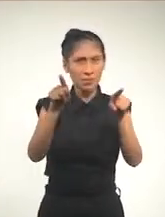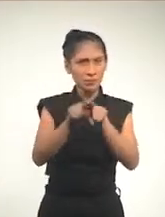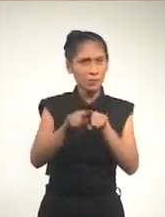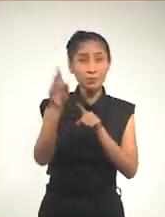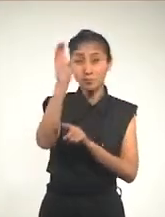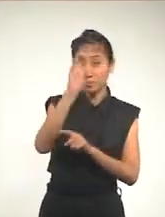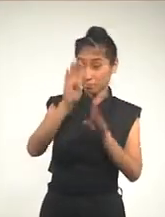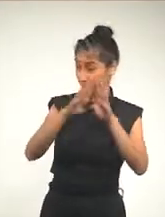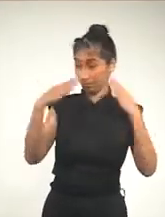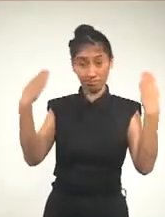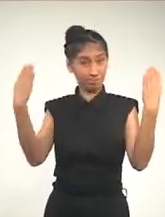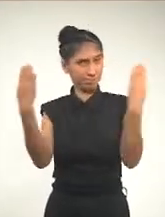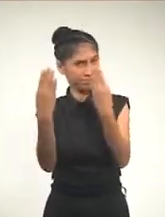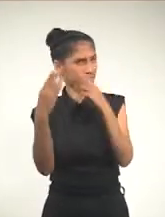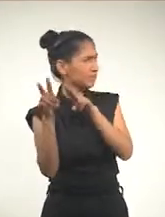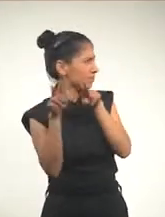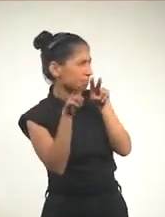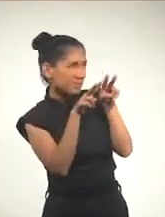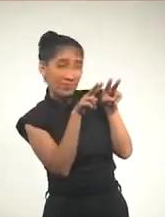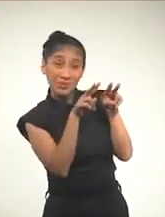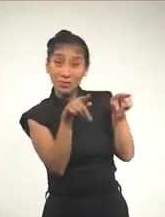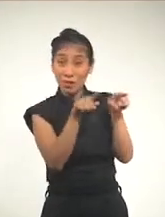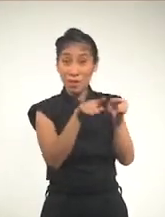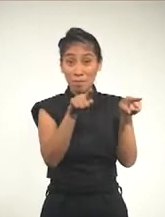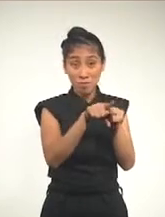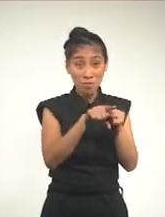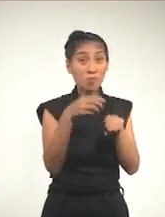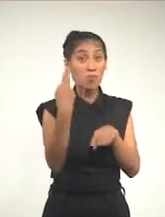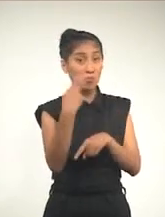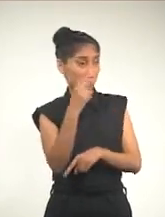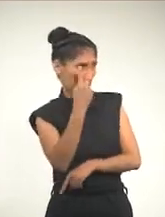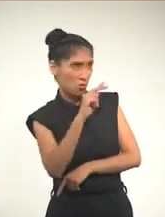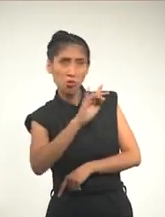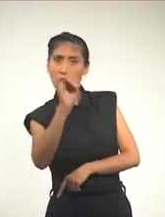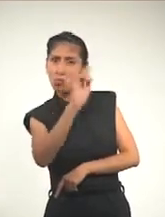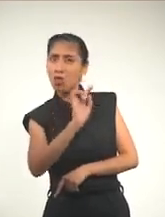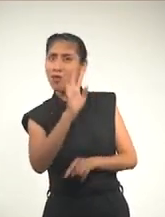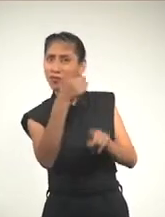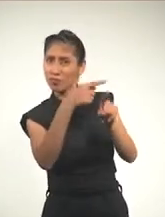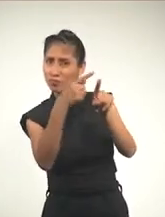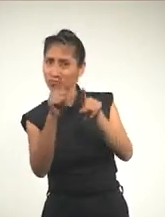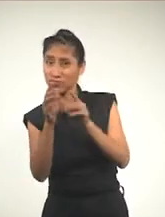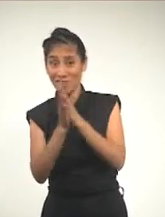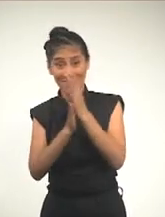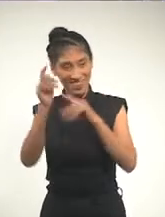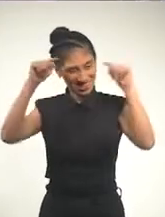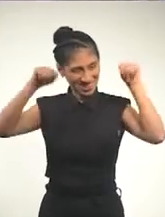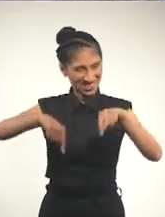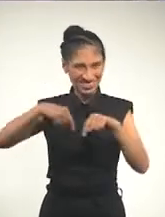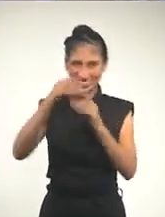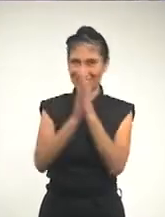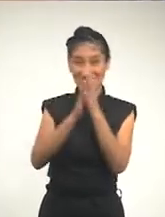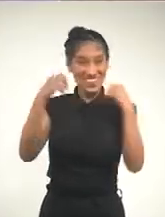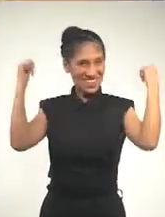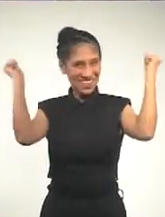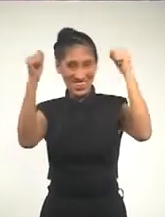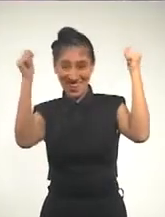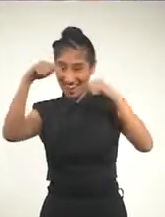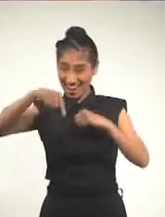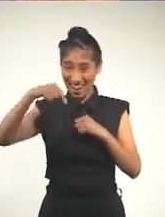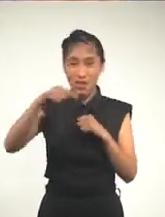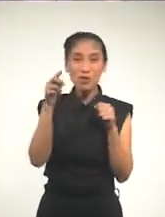También busquemos alrededor de la casa. Seguro que además de ramitas, hay otras cosas que podemos usar. ¡Hagamos que estos días sean